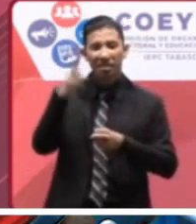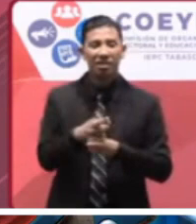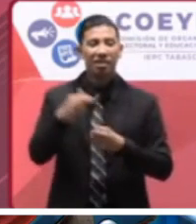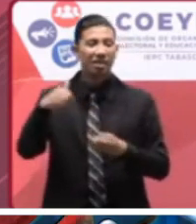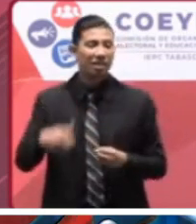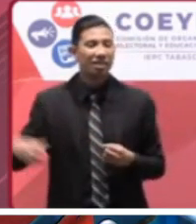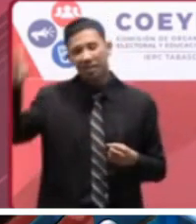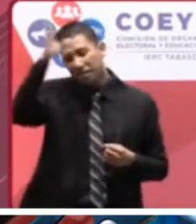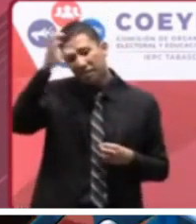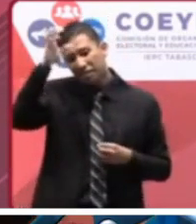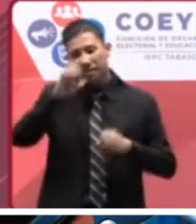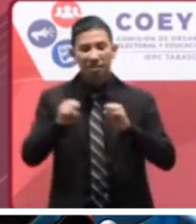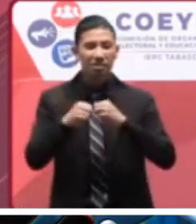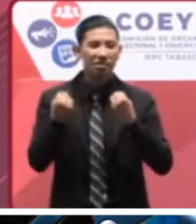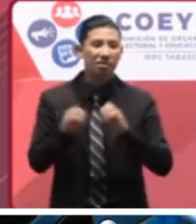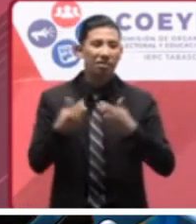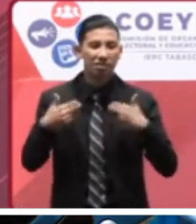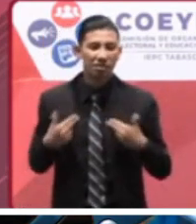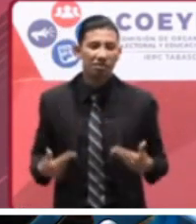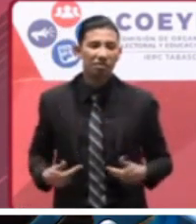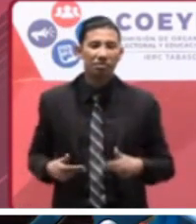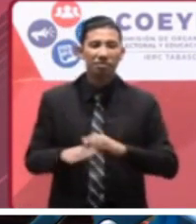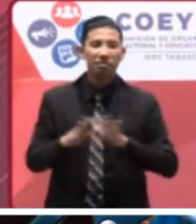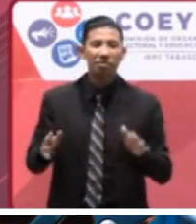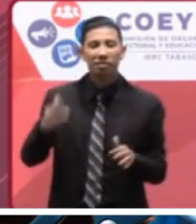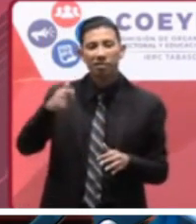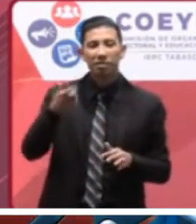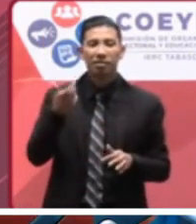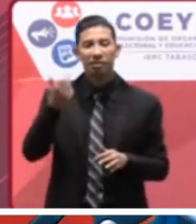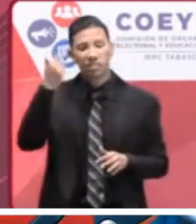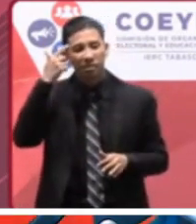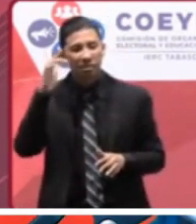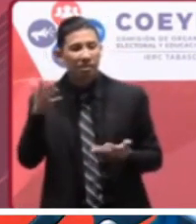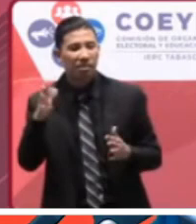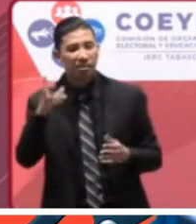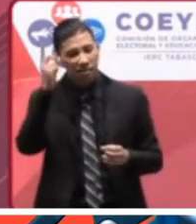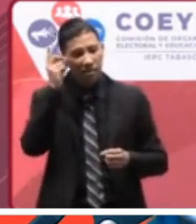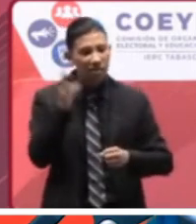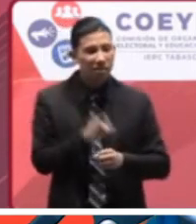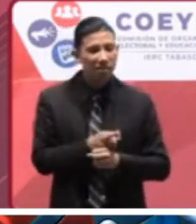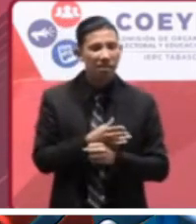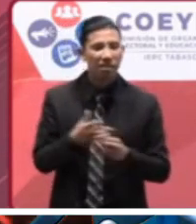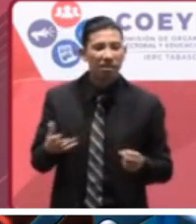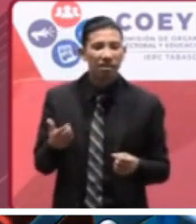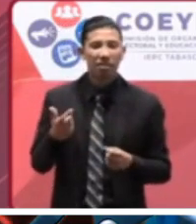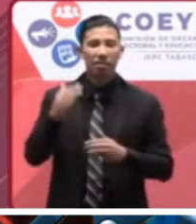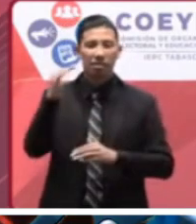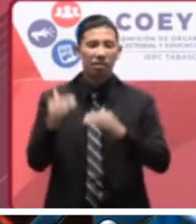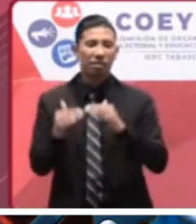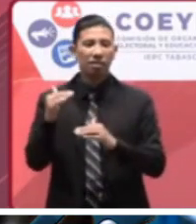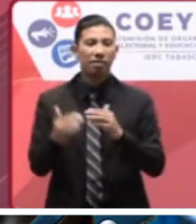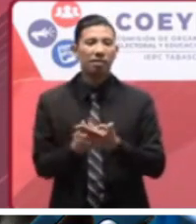división, a mí me dijeron, oye, ¿ya sabes cuánto gana el director? Ya no va a ganar tanto